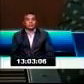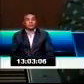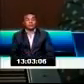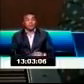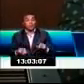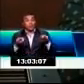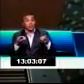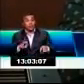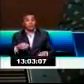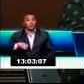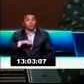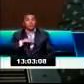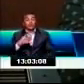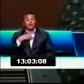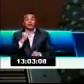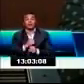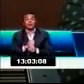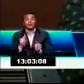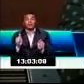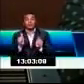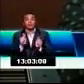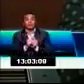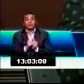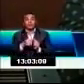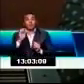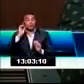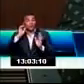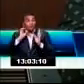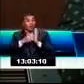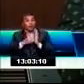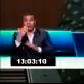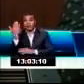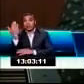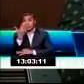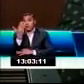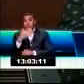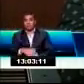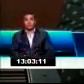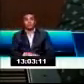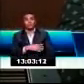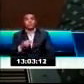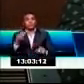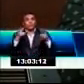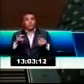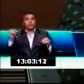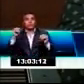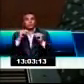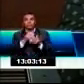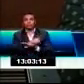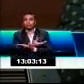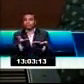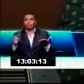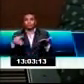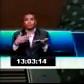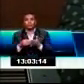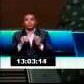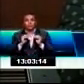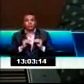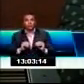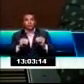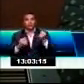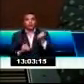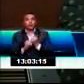eso, vamos a trabajar también con los medios, radio, televisión, y tratar de proporcionar todo tipo de tutoría y